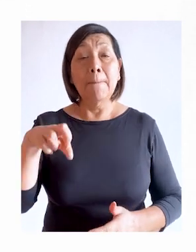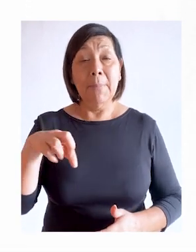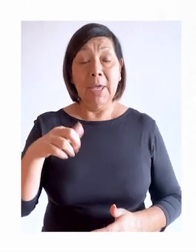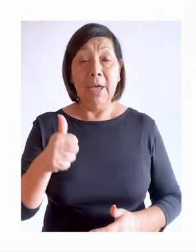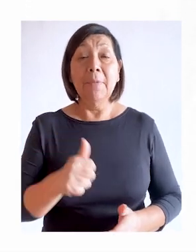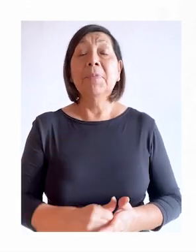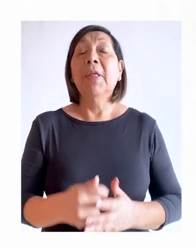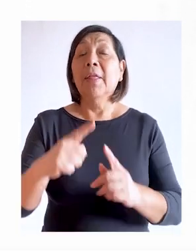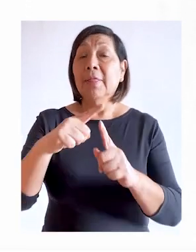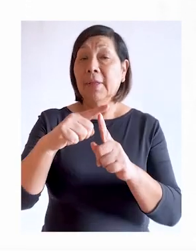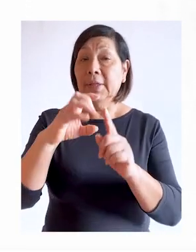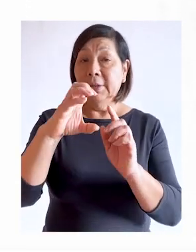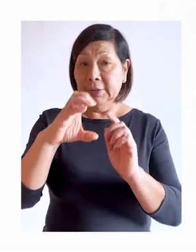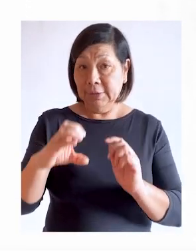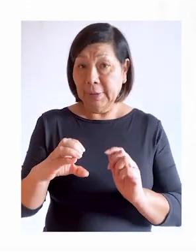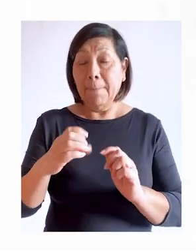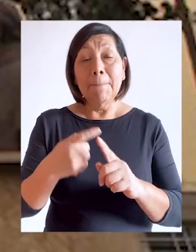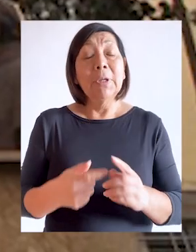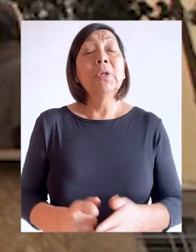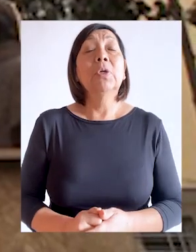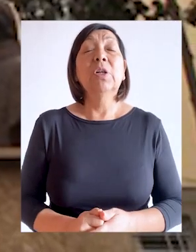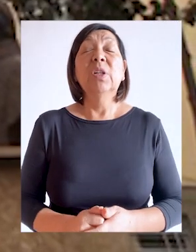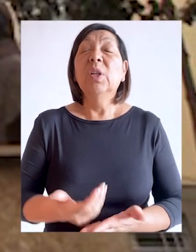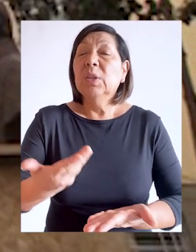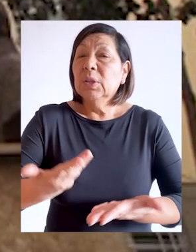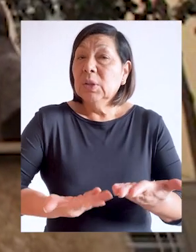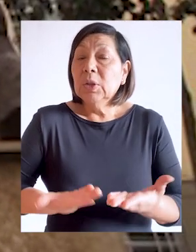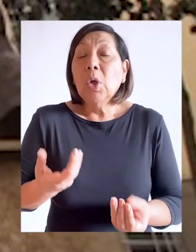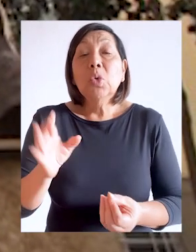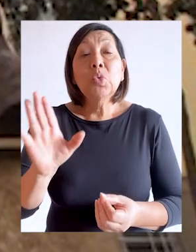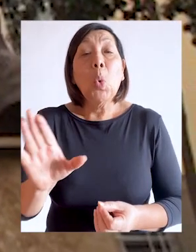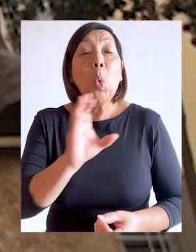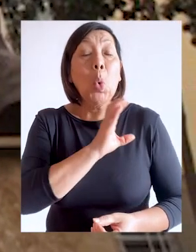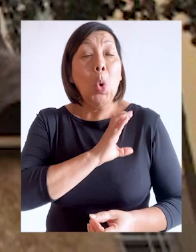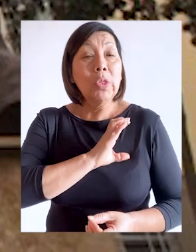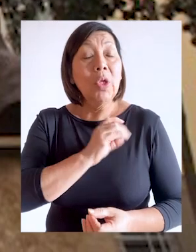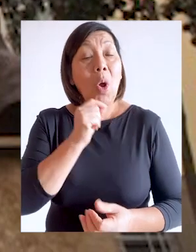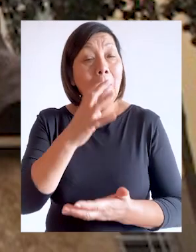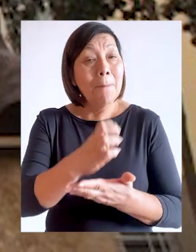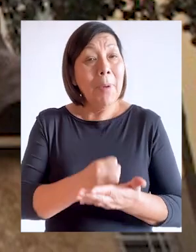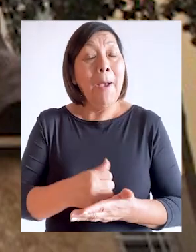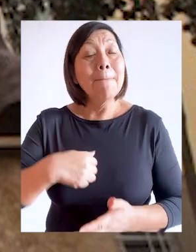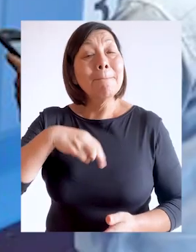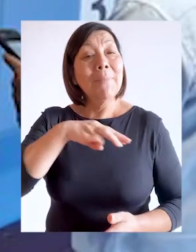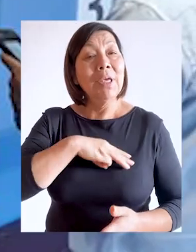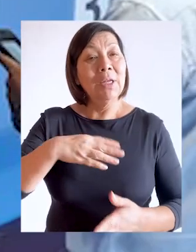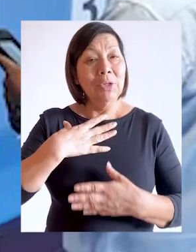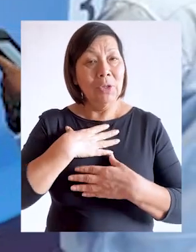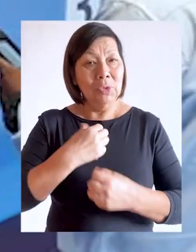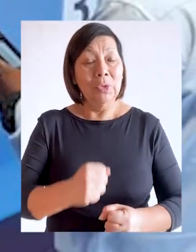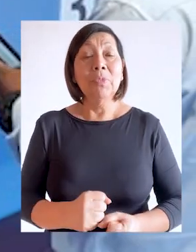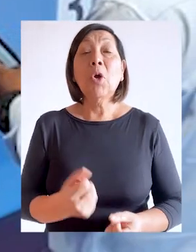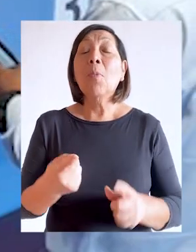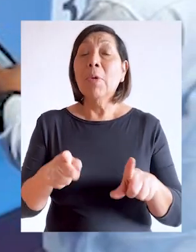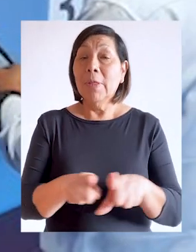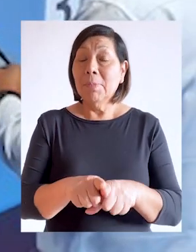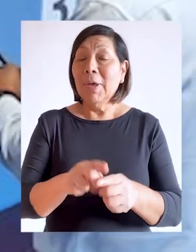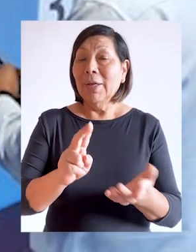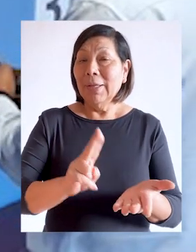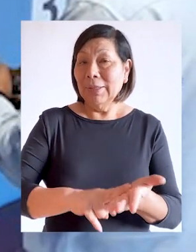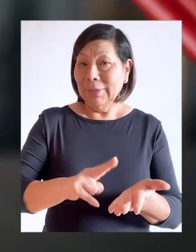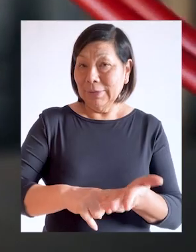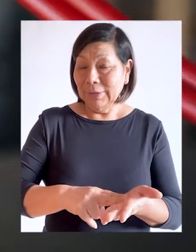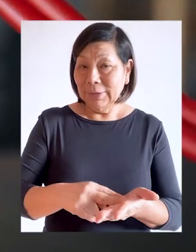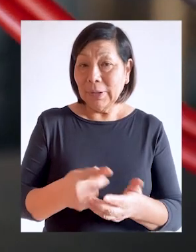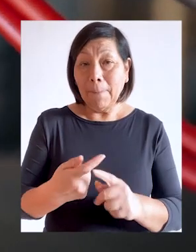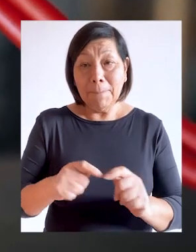799-2014-PA/TC, parte resolutiva 3, en relación con la conducta omisiva del Ministerio de Salud y de E-Salud al no conformar comisiones